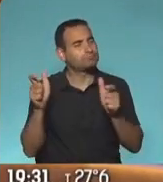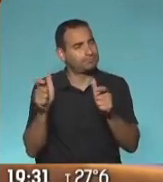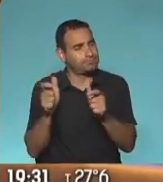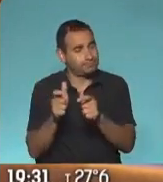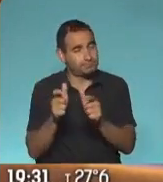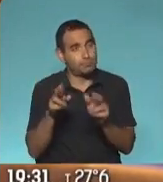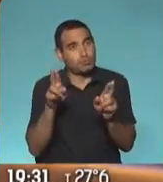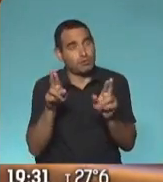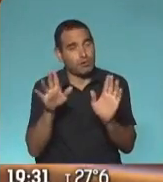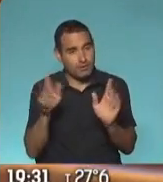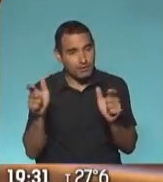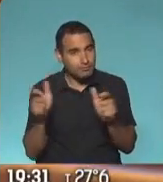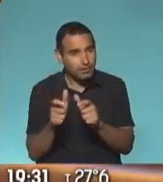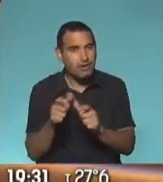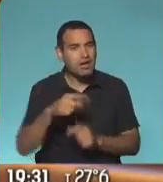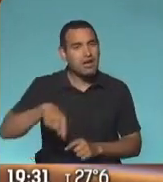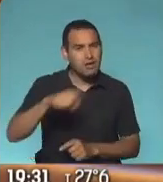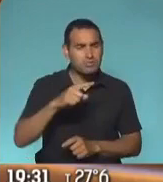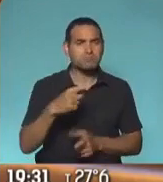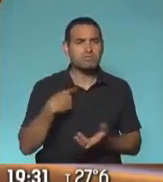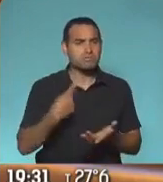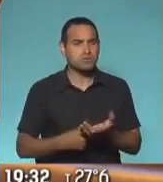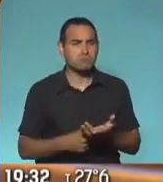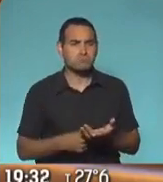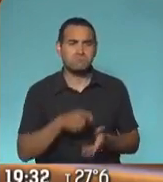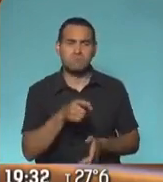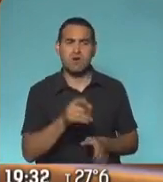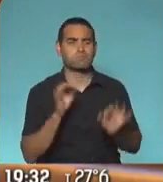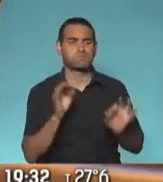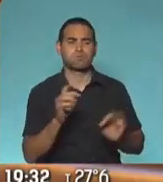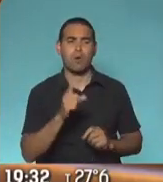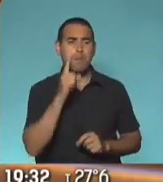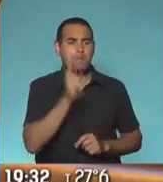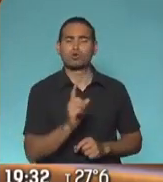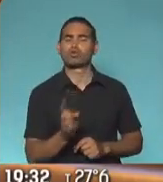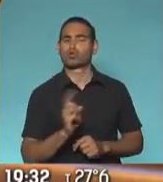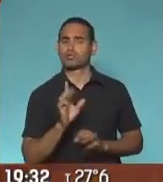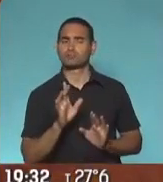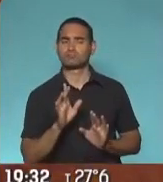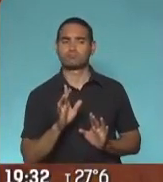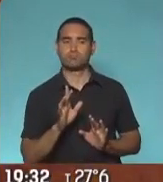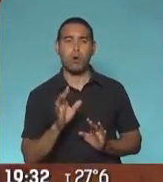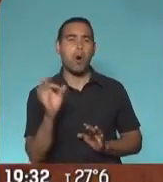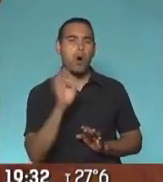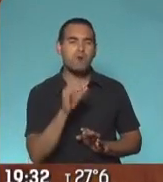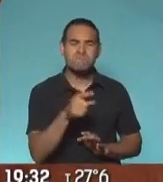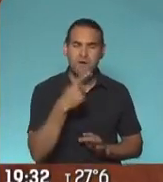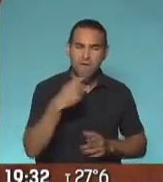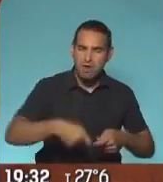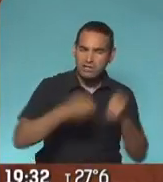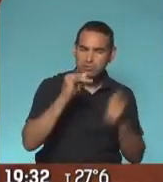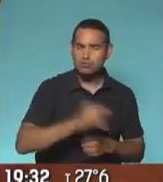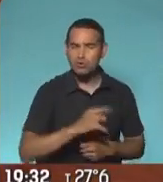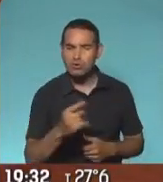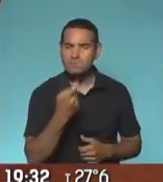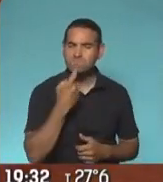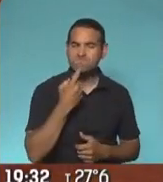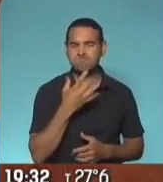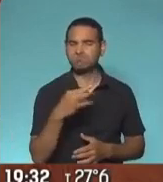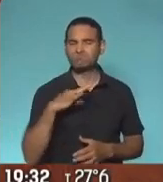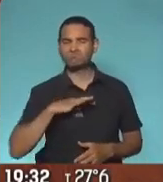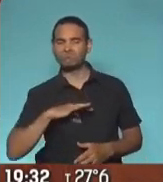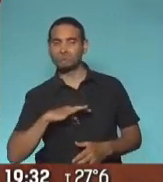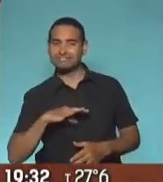por suerte, se arrojan la decisión de esto no es suficiente peligro. O no sé si hubo una violación. Entonces se